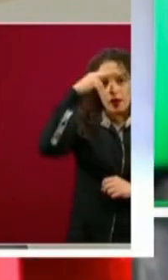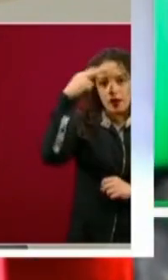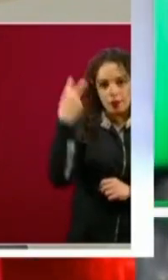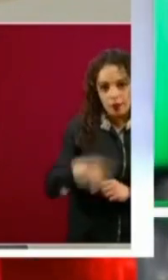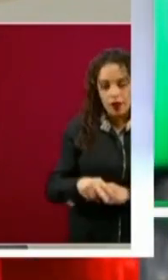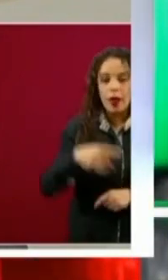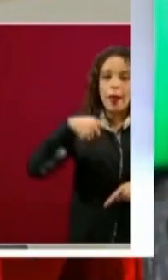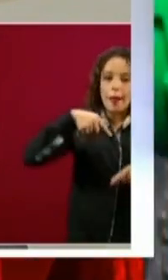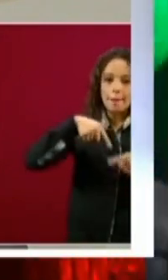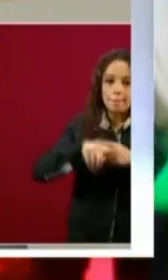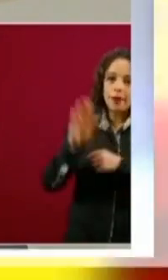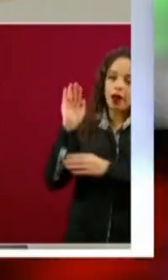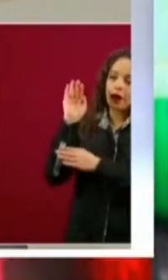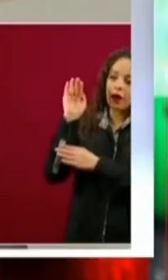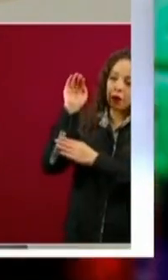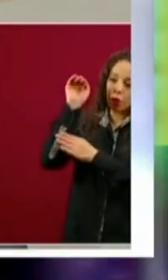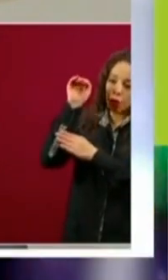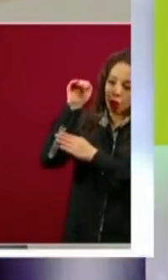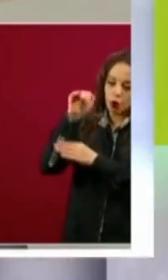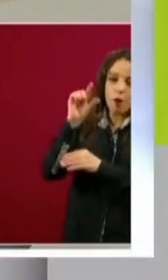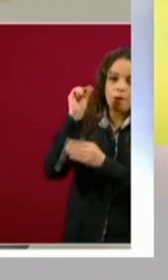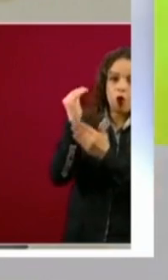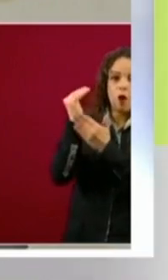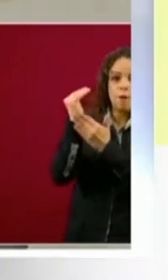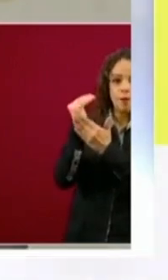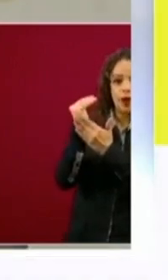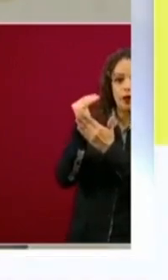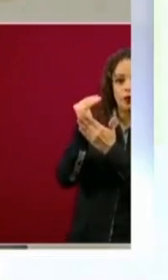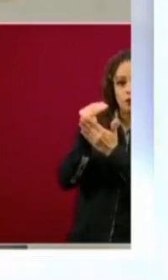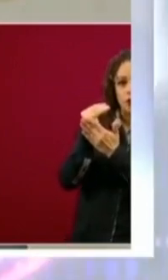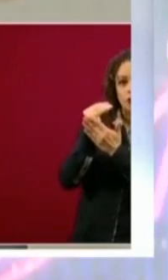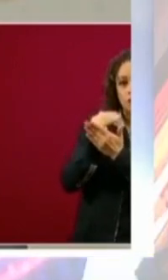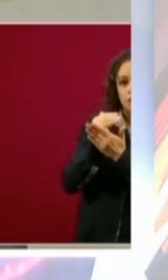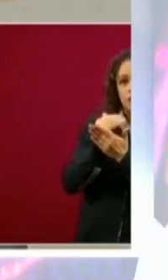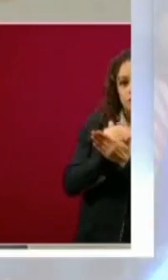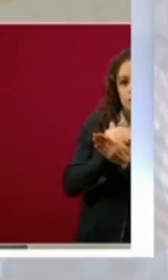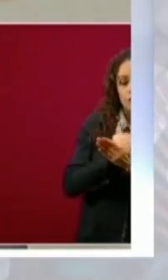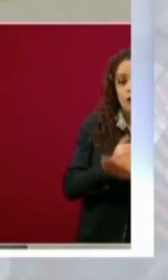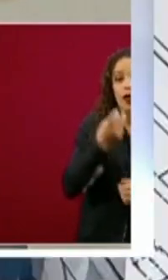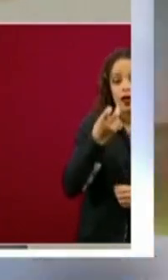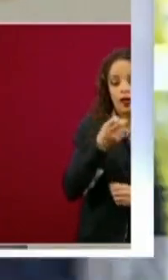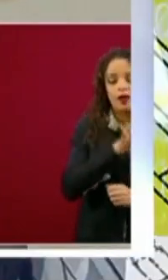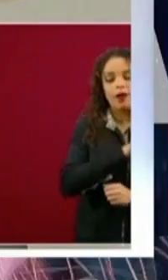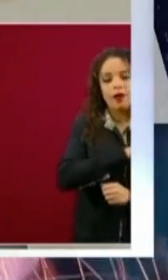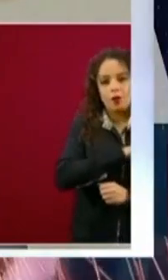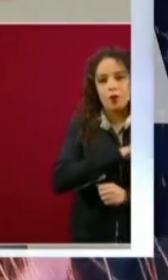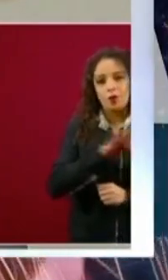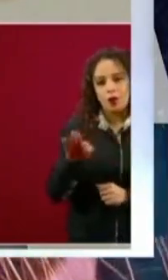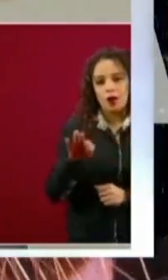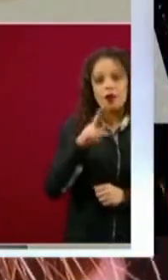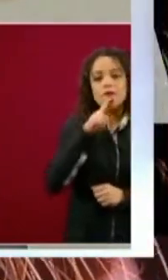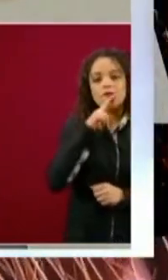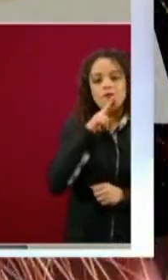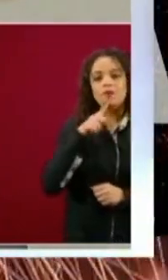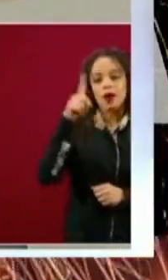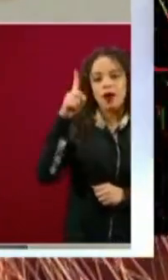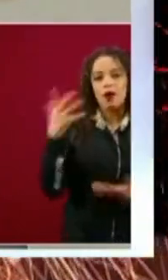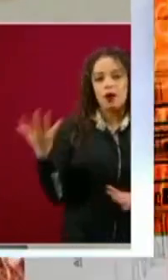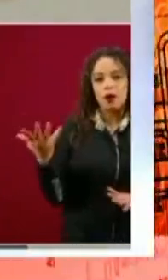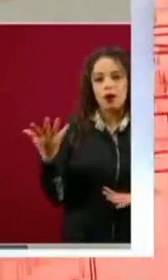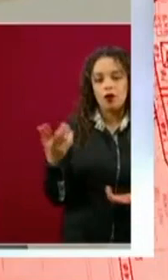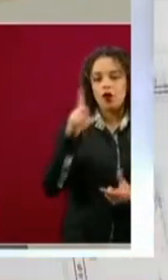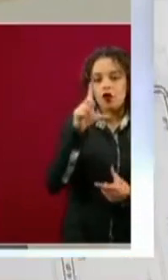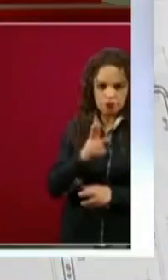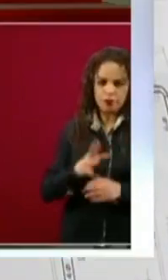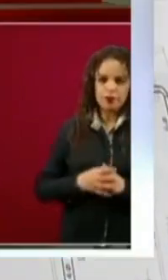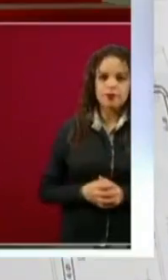un declive, un descenso, una reducción sostenida que nos permita tener mayor probabilidad de que no se reactive